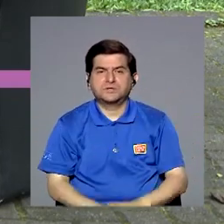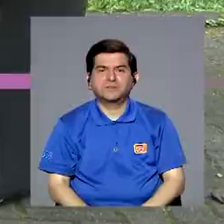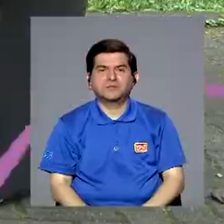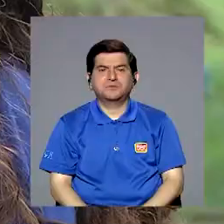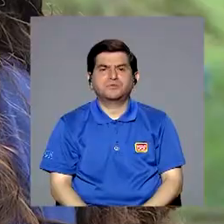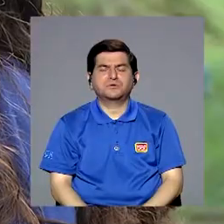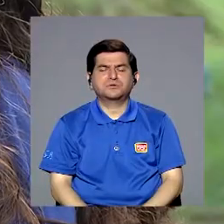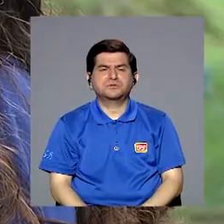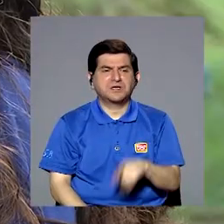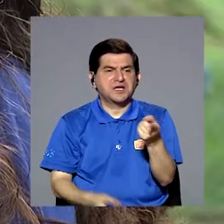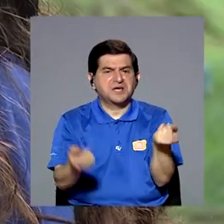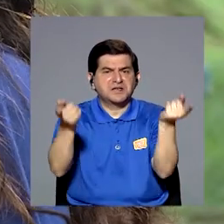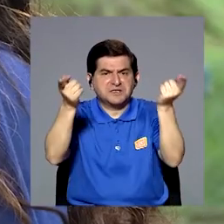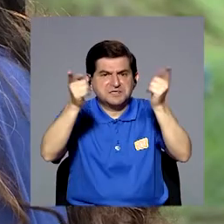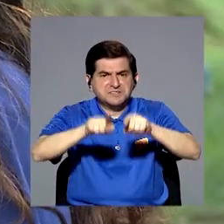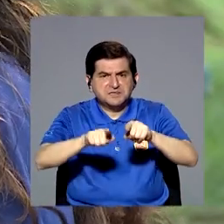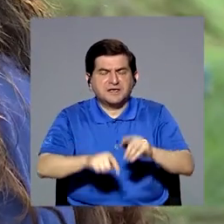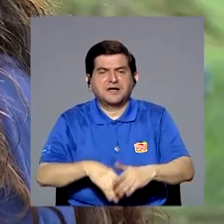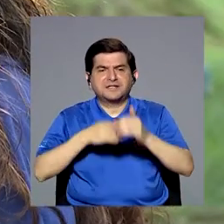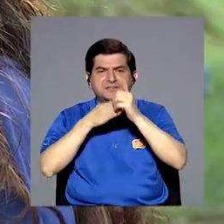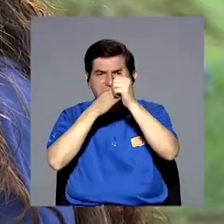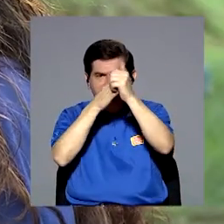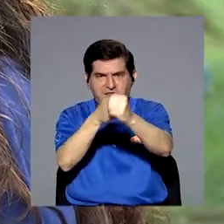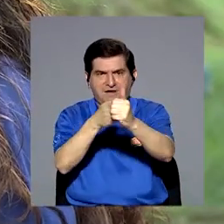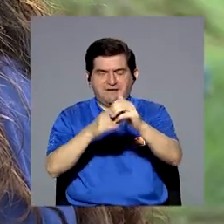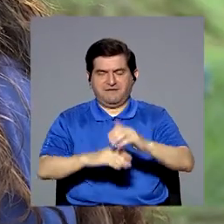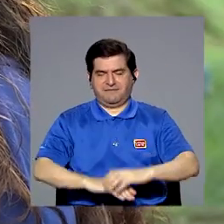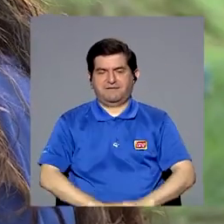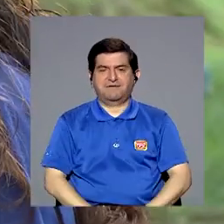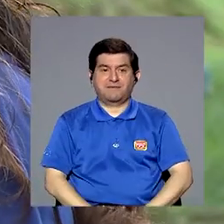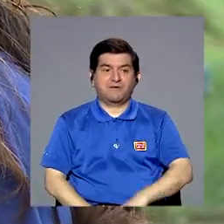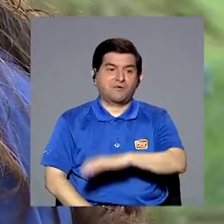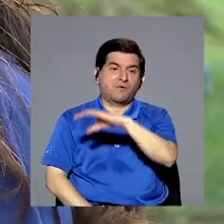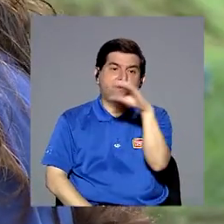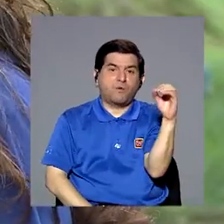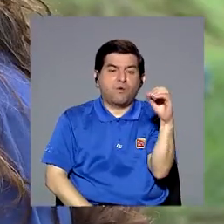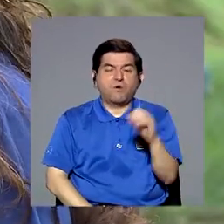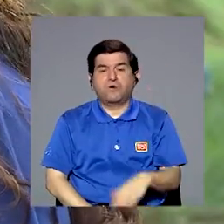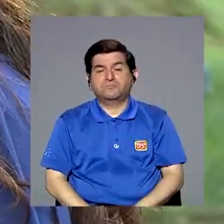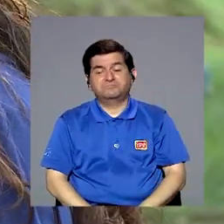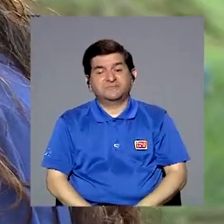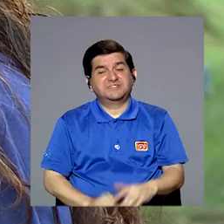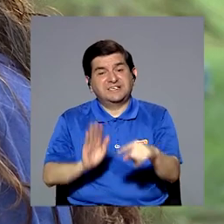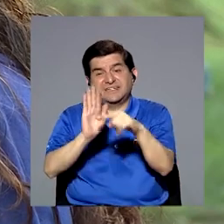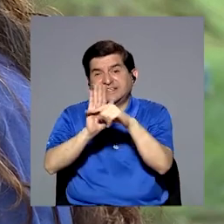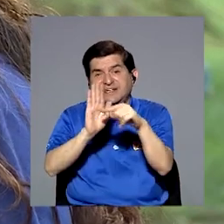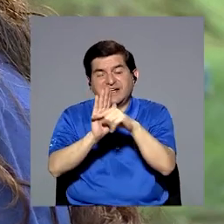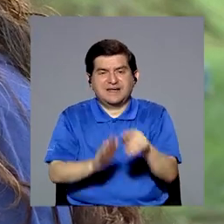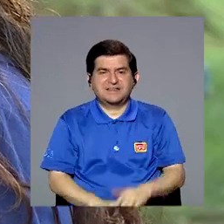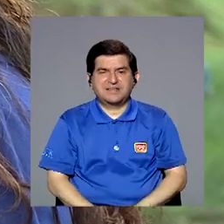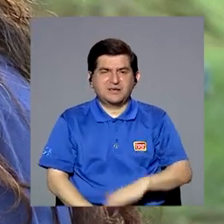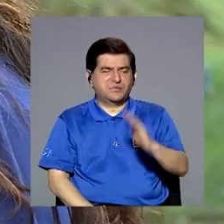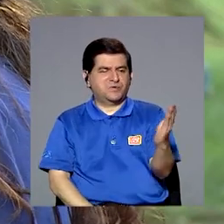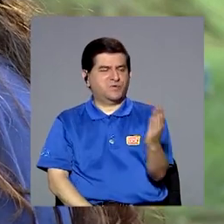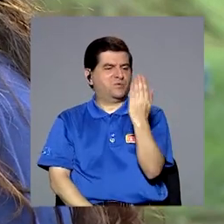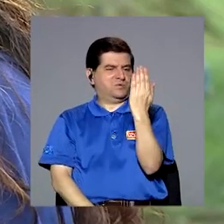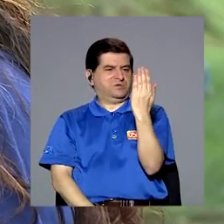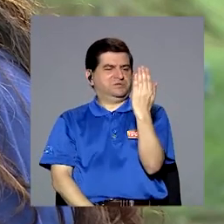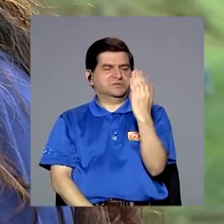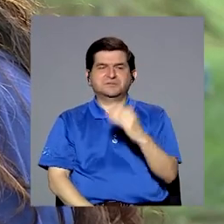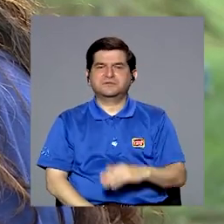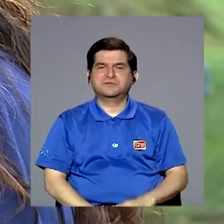nos van a hacer como una guía. O también los negativos pueden ser como un espejo de decir,